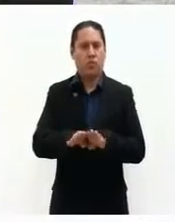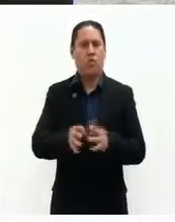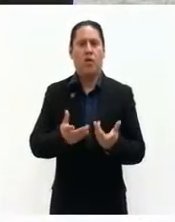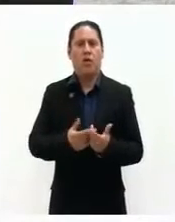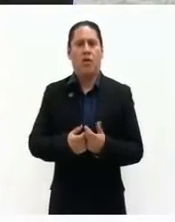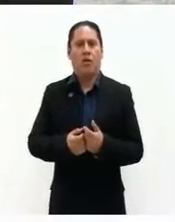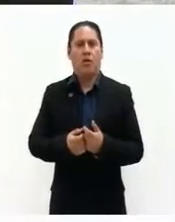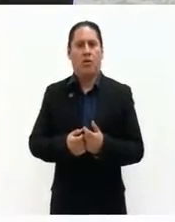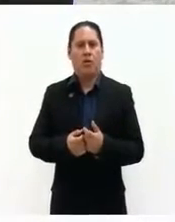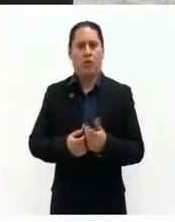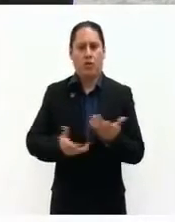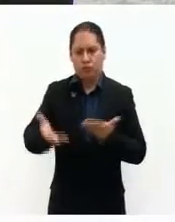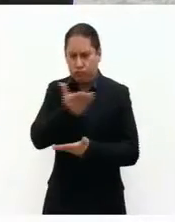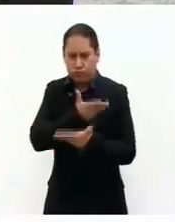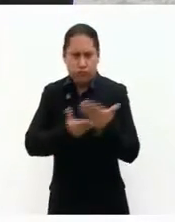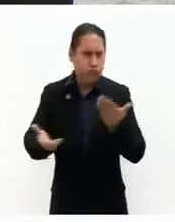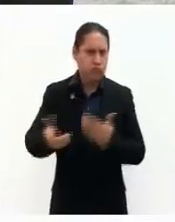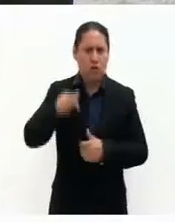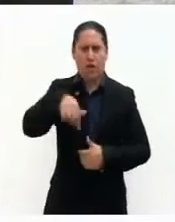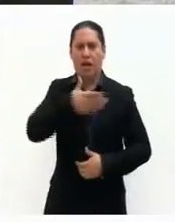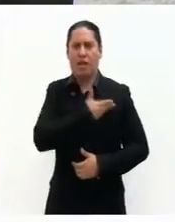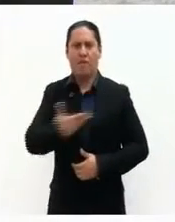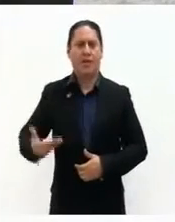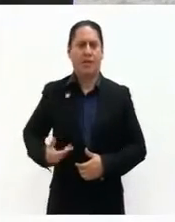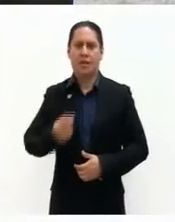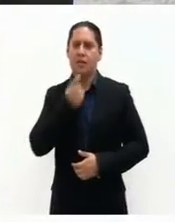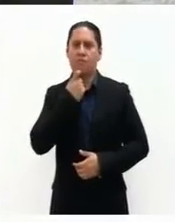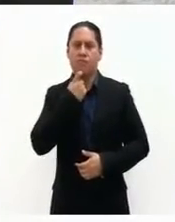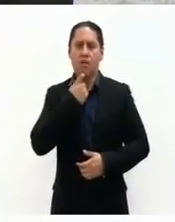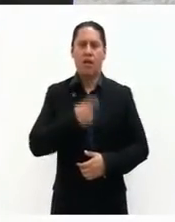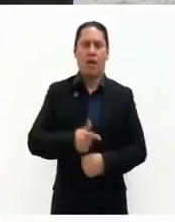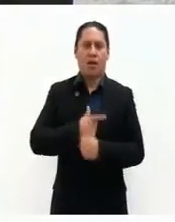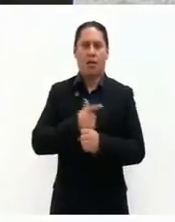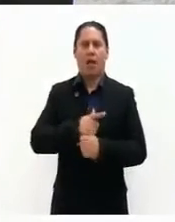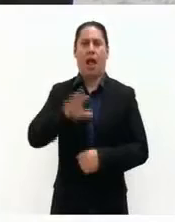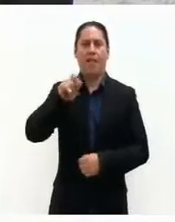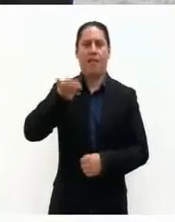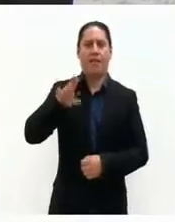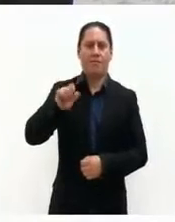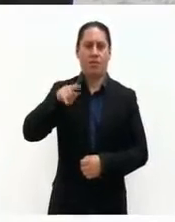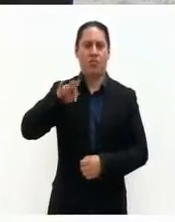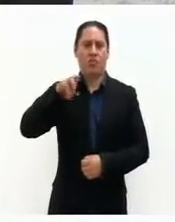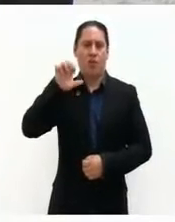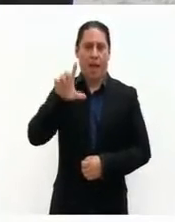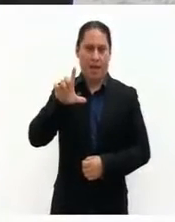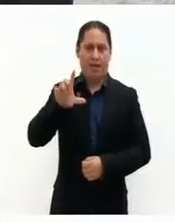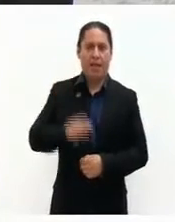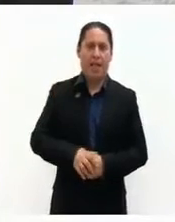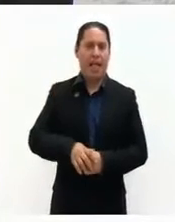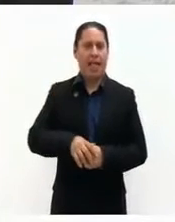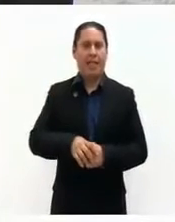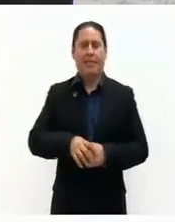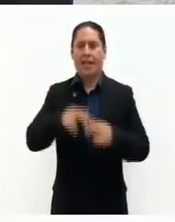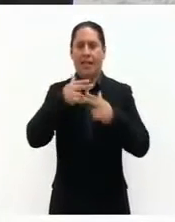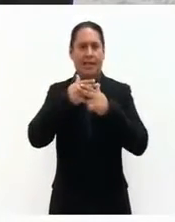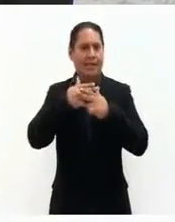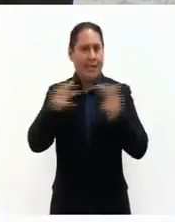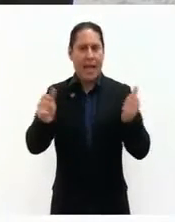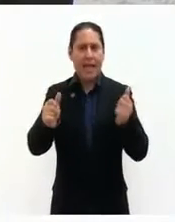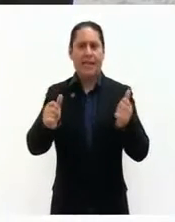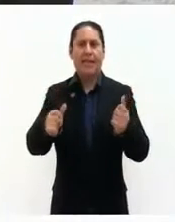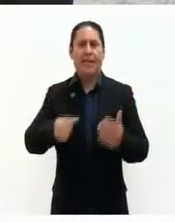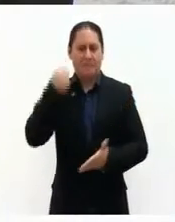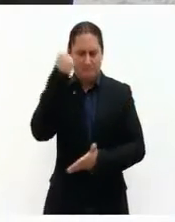el parafraseo reiterado de nuestro presidente de la República, el licenciado Andrés Manuel López Obrador: nada por la fuerza, todo por la